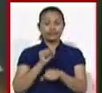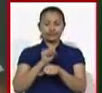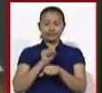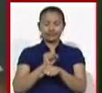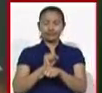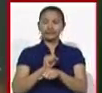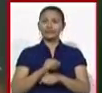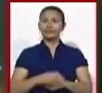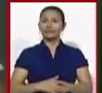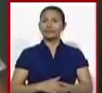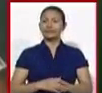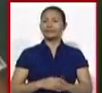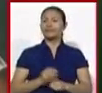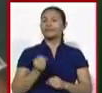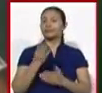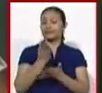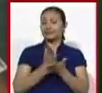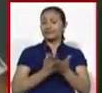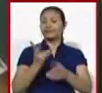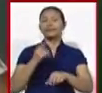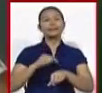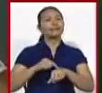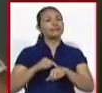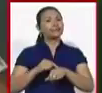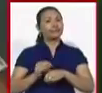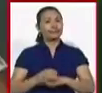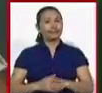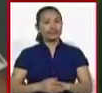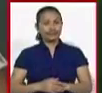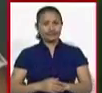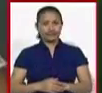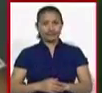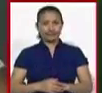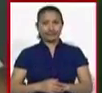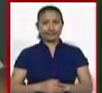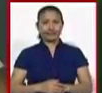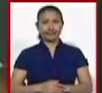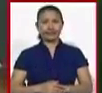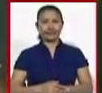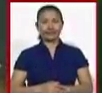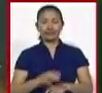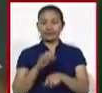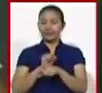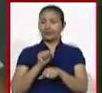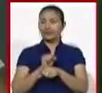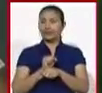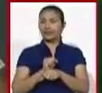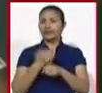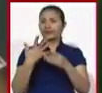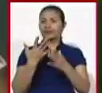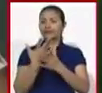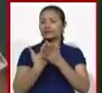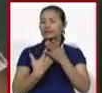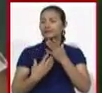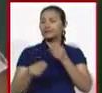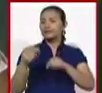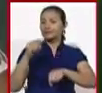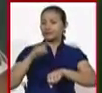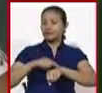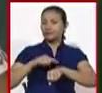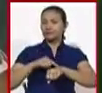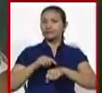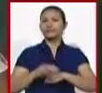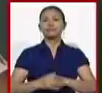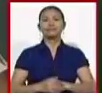trabajo. La mayor parte del tiempo nosotros como en la edad adulta pasamos en el trabajo, entonces gastamos nuestro tiempo